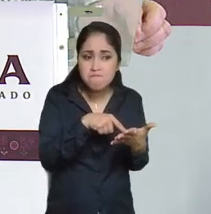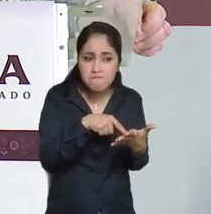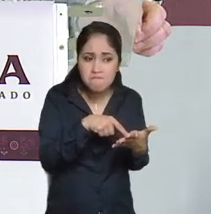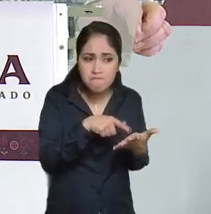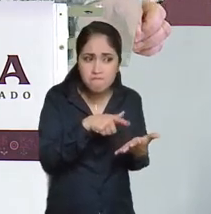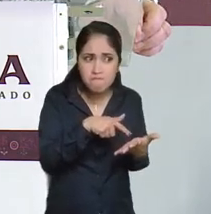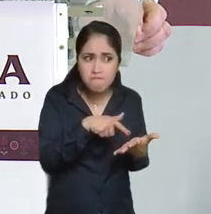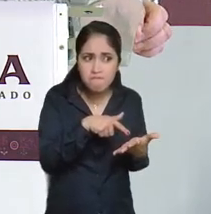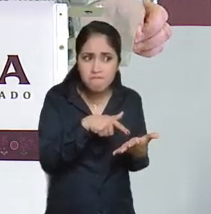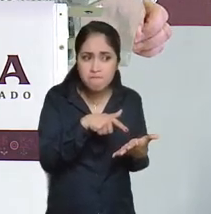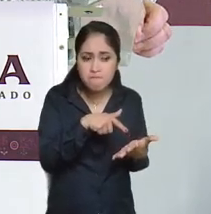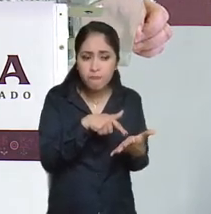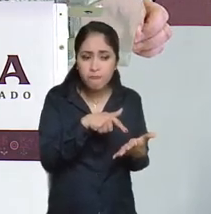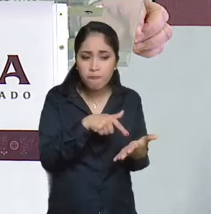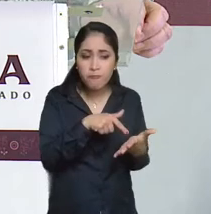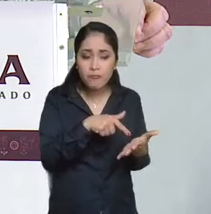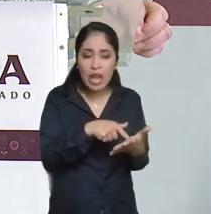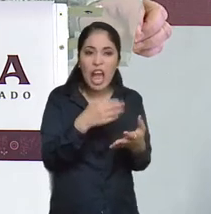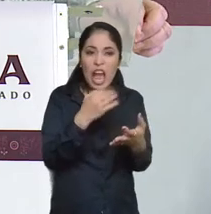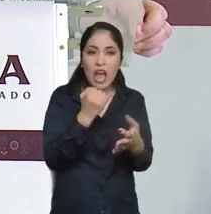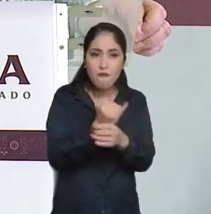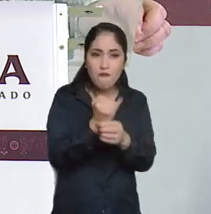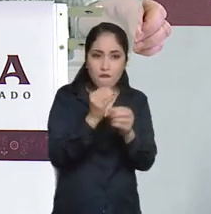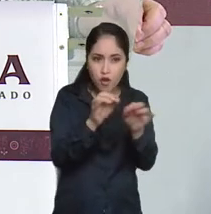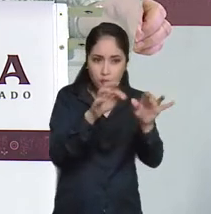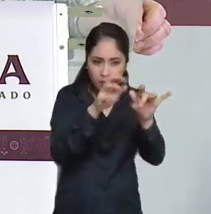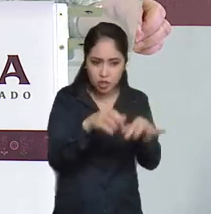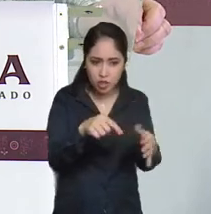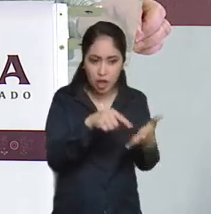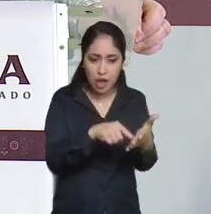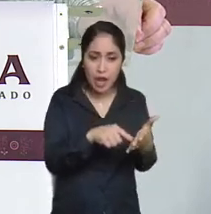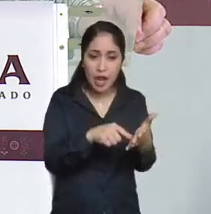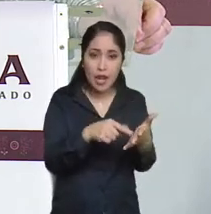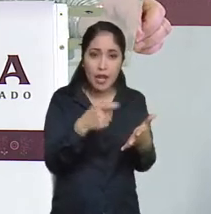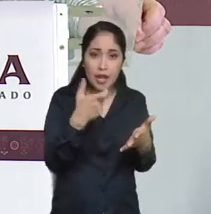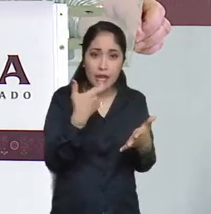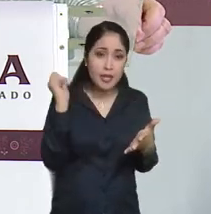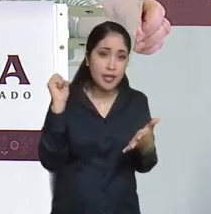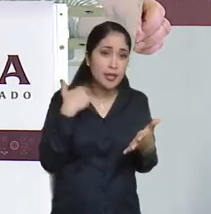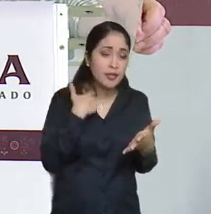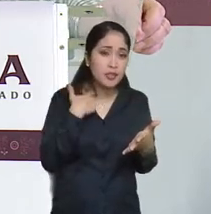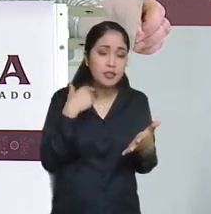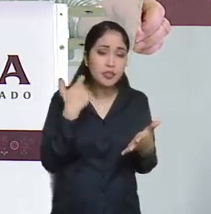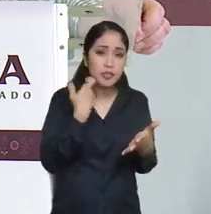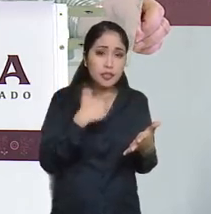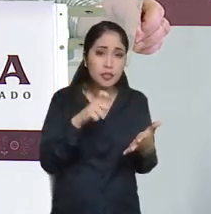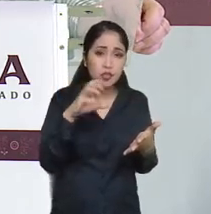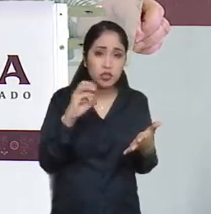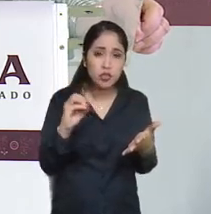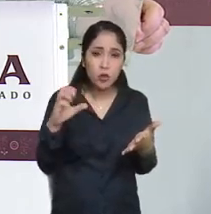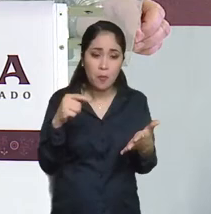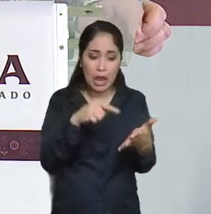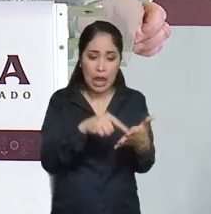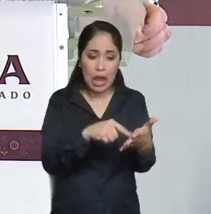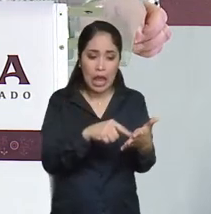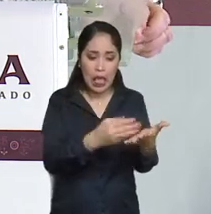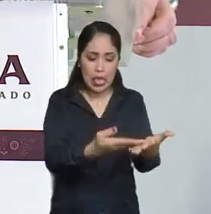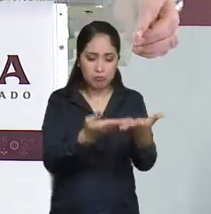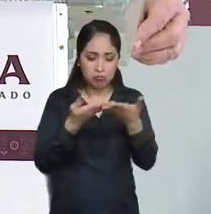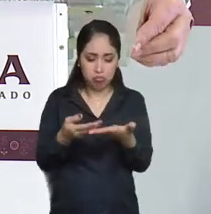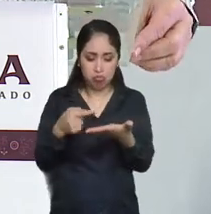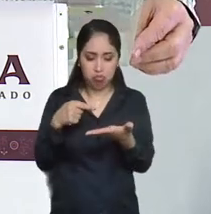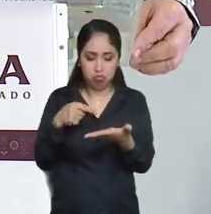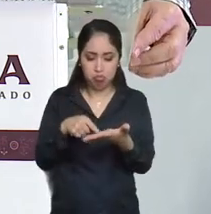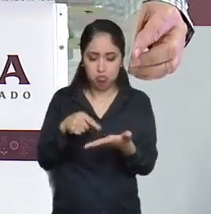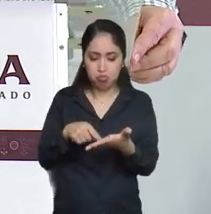licenciado Quirino Ordaz, en el sentido de que fue una licitación internacional, que ni siquiera fue una licitación nacional, ¿no? Para